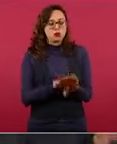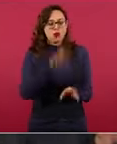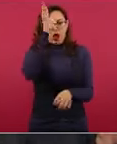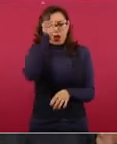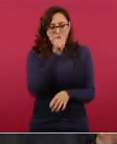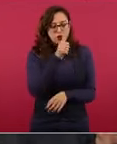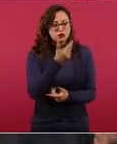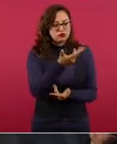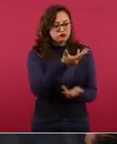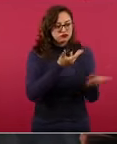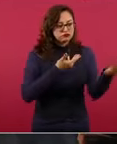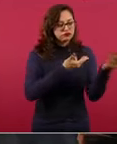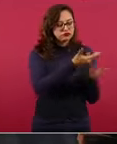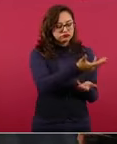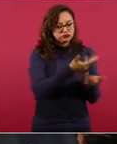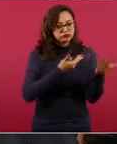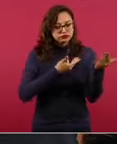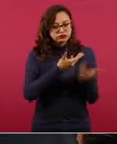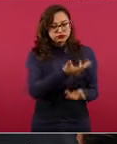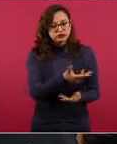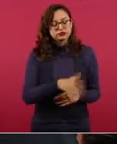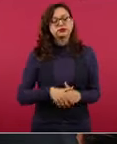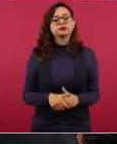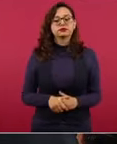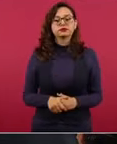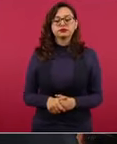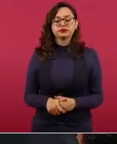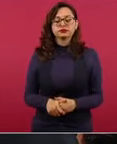con el secretario de relaciones exteriores